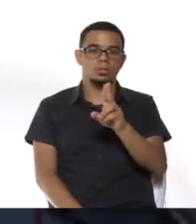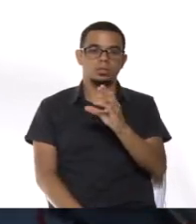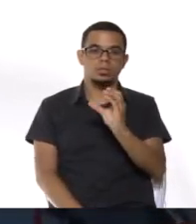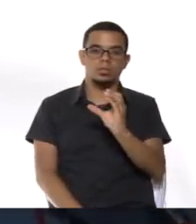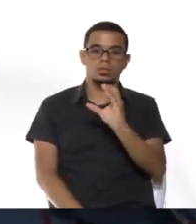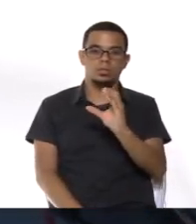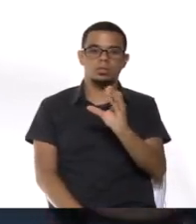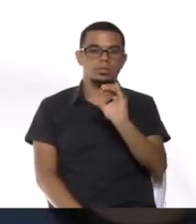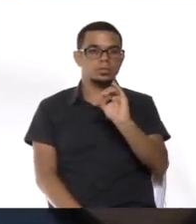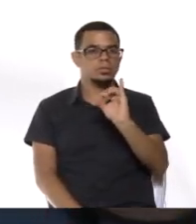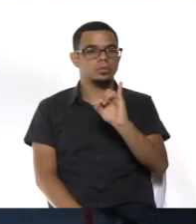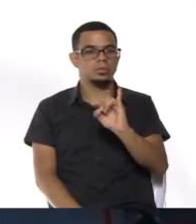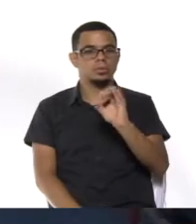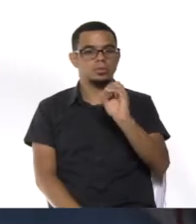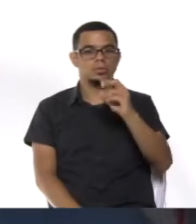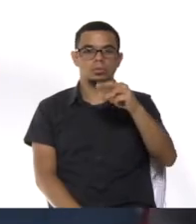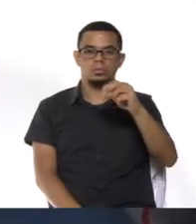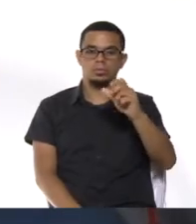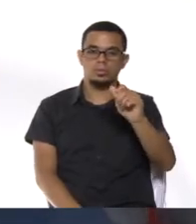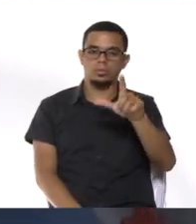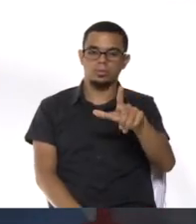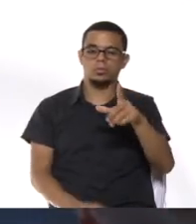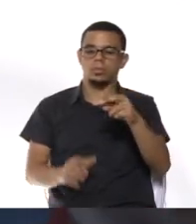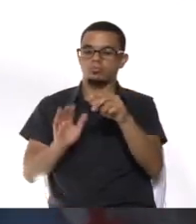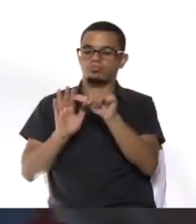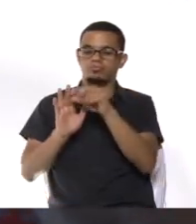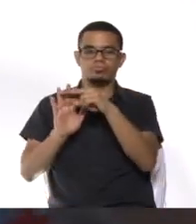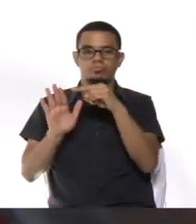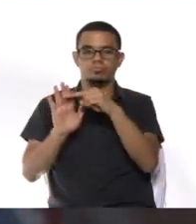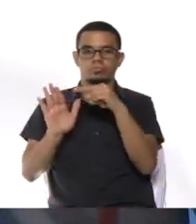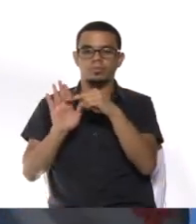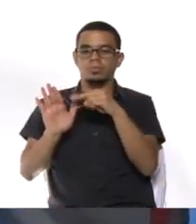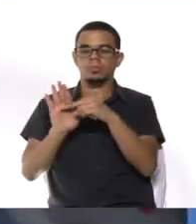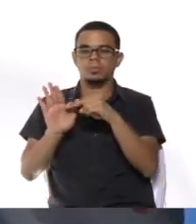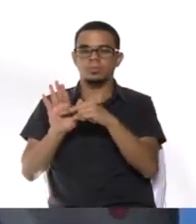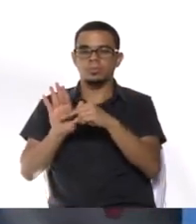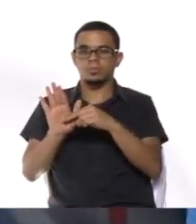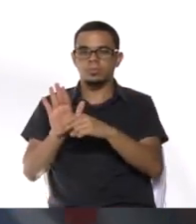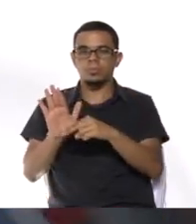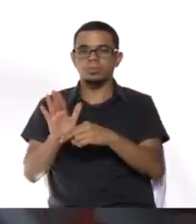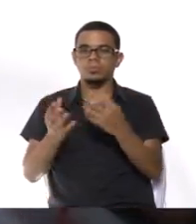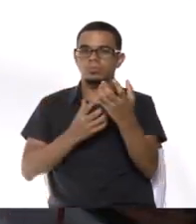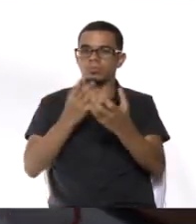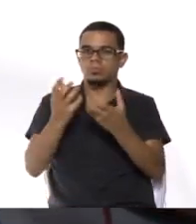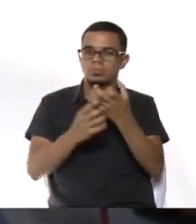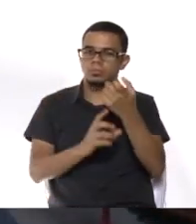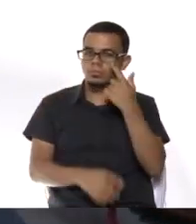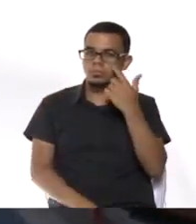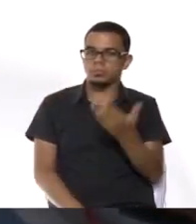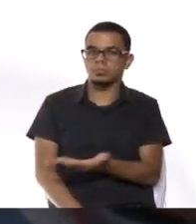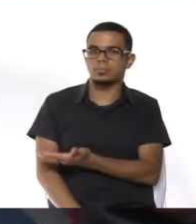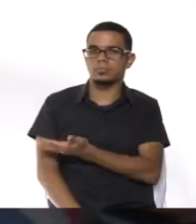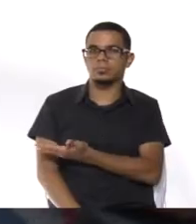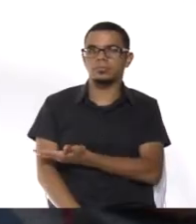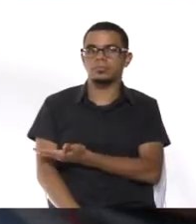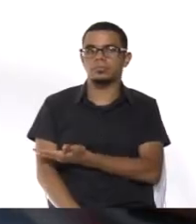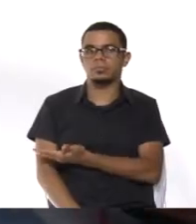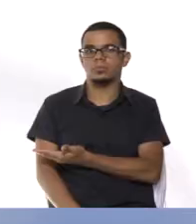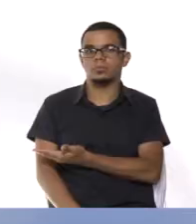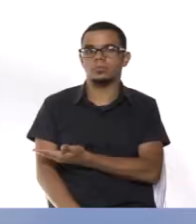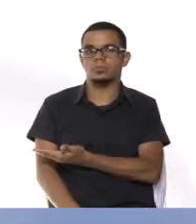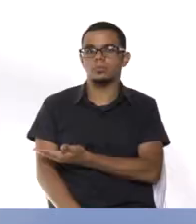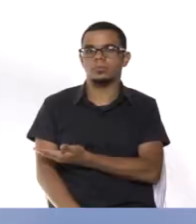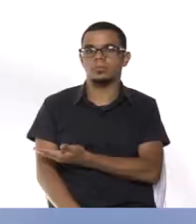manera, junto con la familia, podemos elaborar hermosas actividades llamativas,